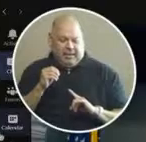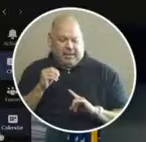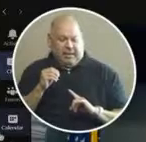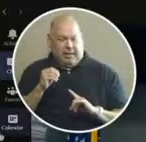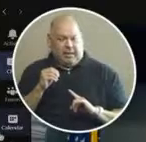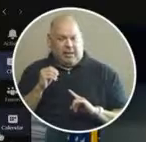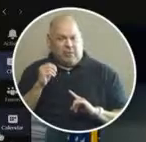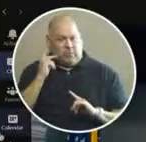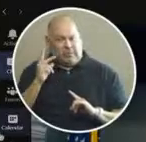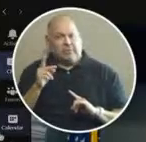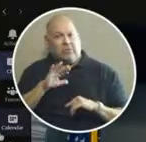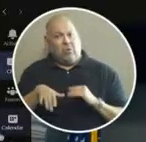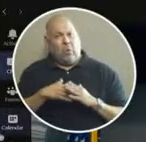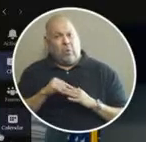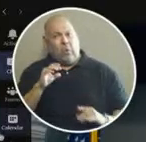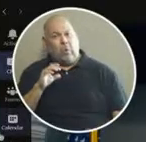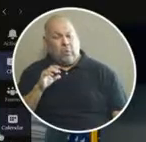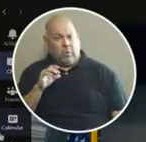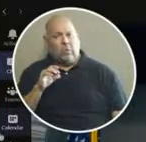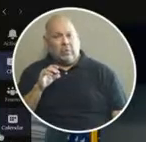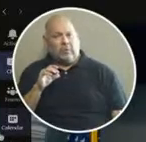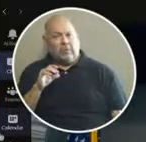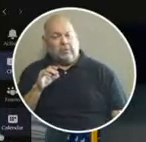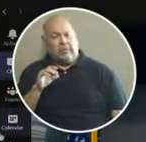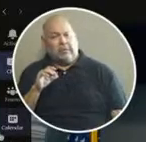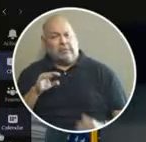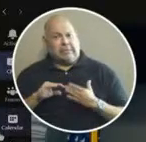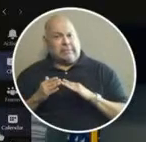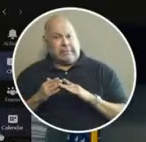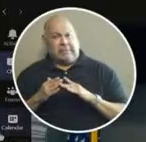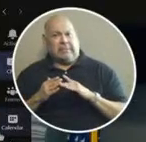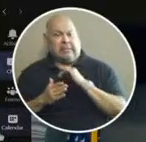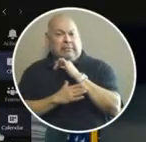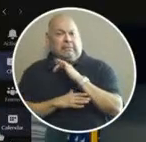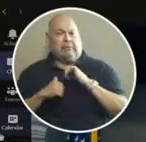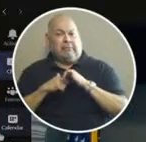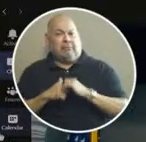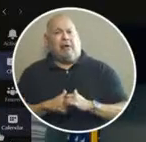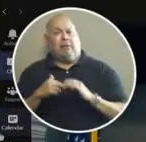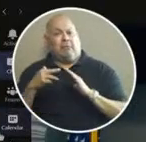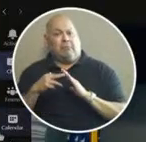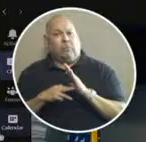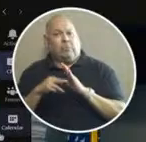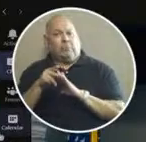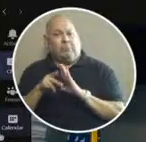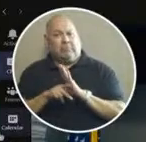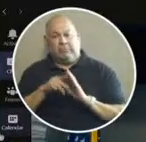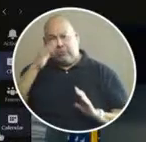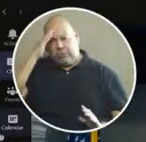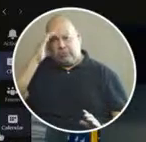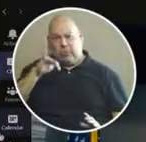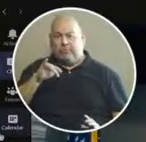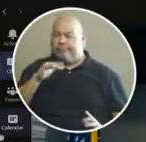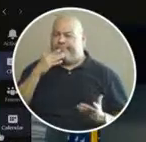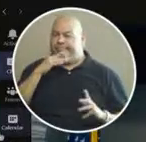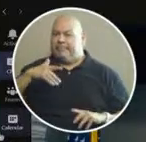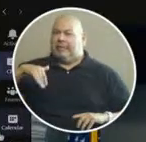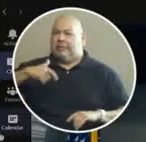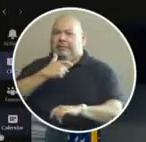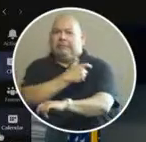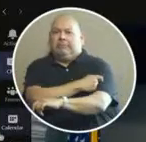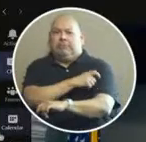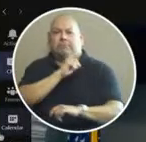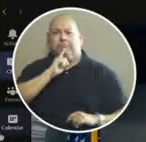exhortamos a toda la comunidad a que siga todas las reglas y órdenes que se les han dado. Sabemos que no hay vacuna